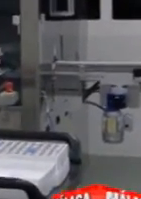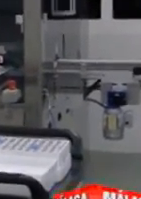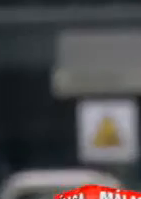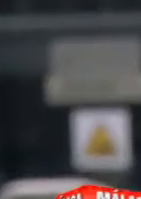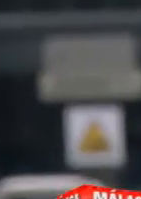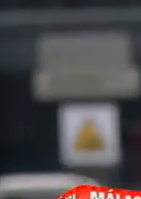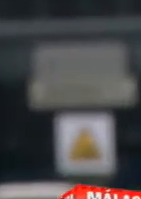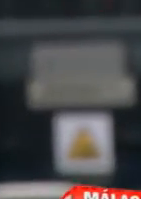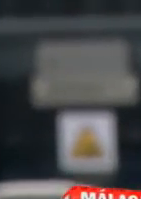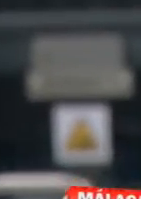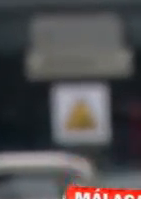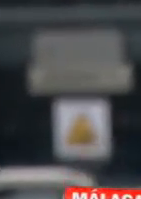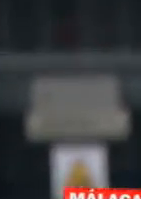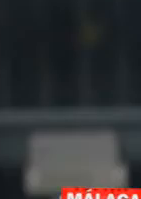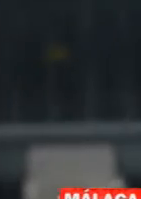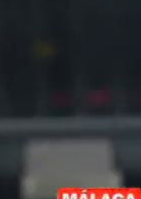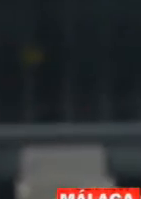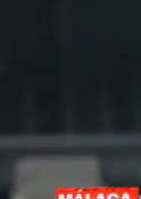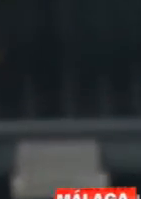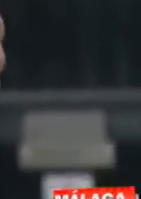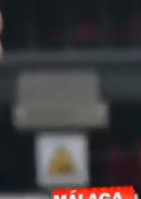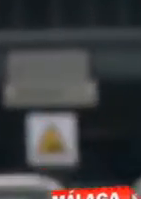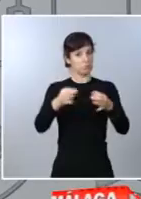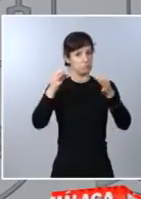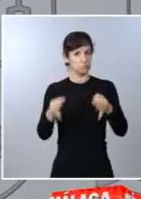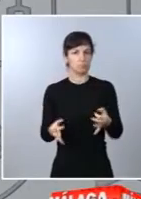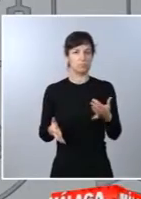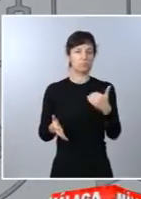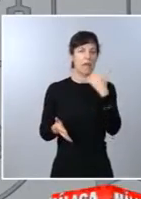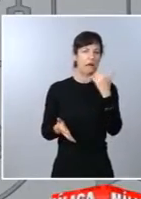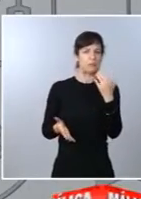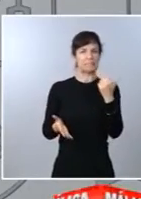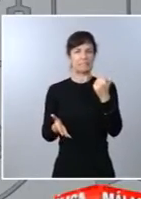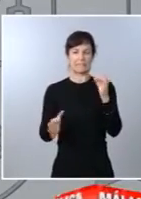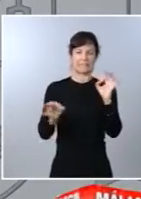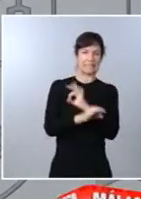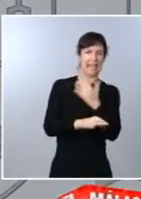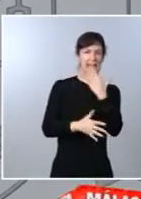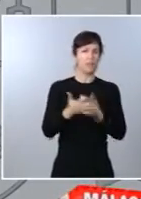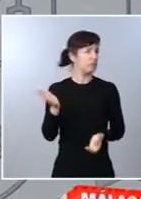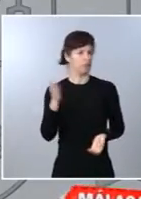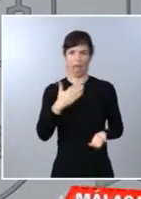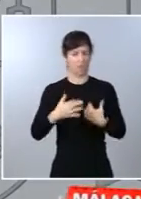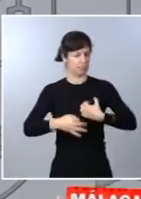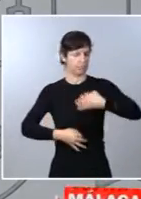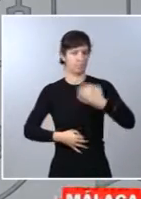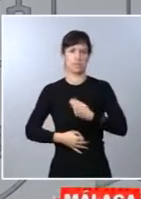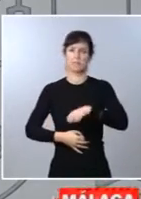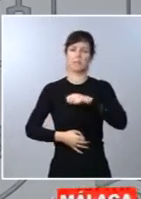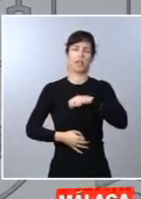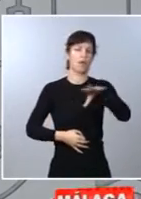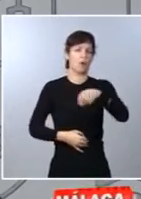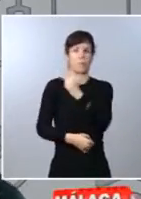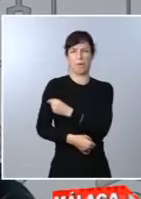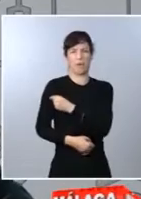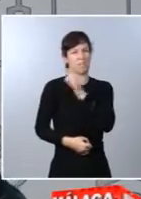vacunas de Janssen, Moderna y CureVac que ha comprado España. Que España tiene garantizado el acceso a vacunas que empezarán